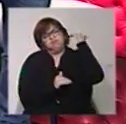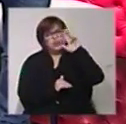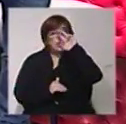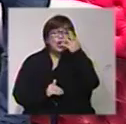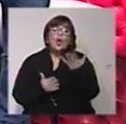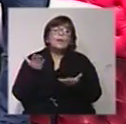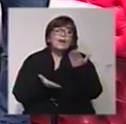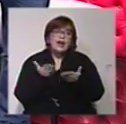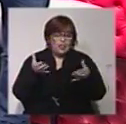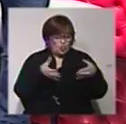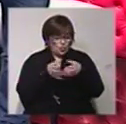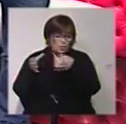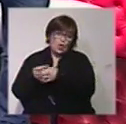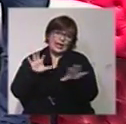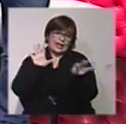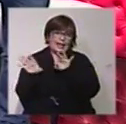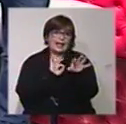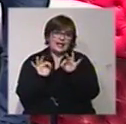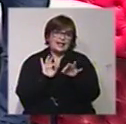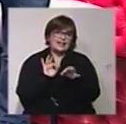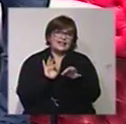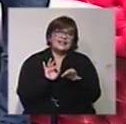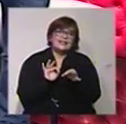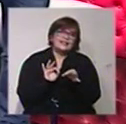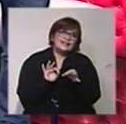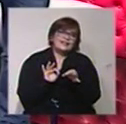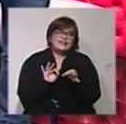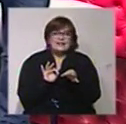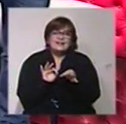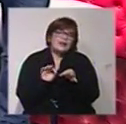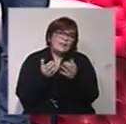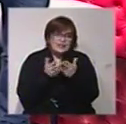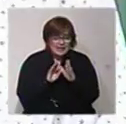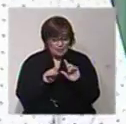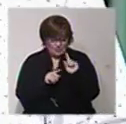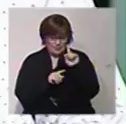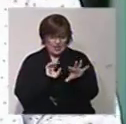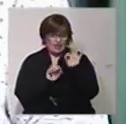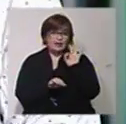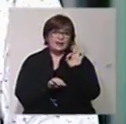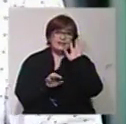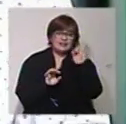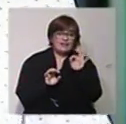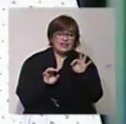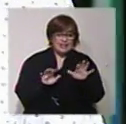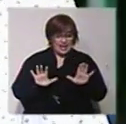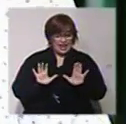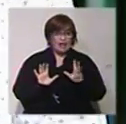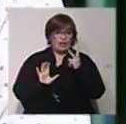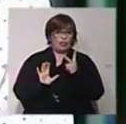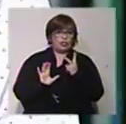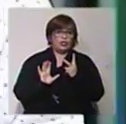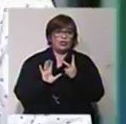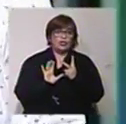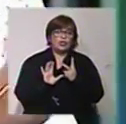conformación de plantel. O sea, si te dan para elegir, estás pisando. ¿No? Es así. Sí. Porque es así, porque tenés dos zagueros que son del West Bromwich Albion, que es un